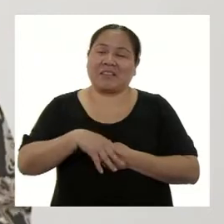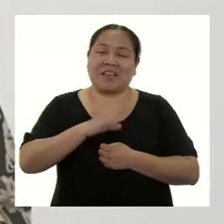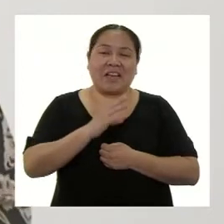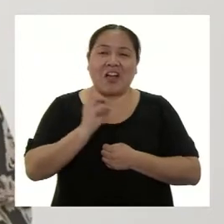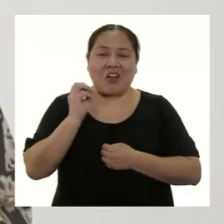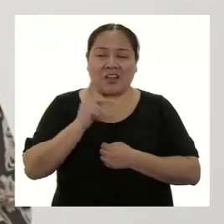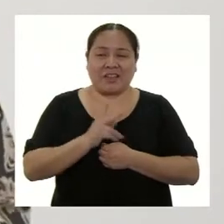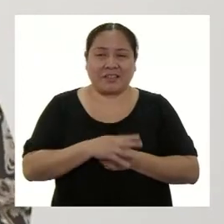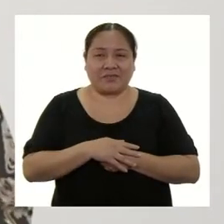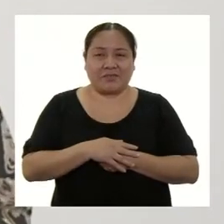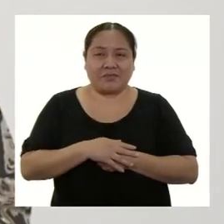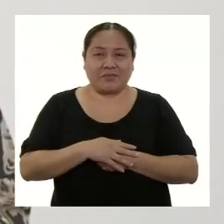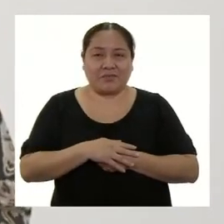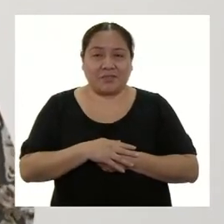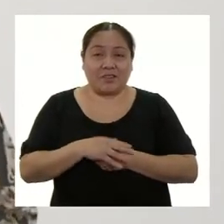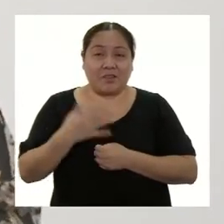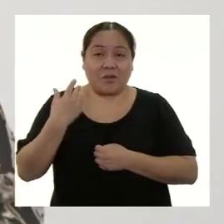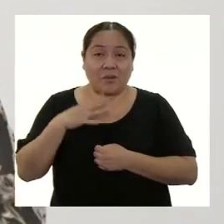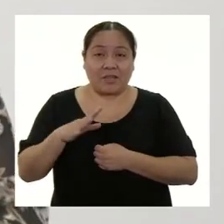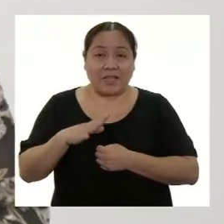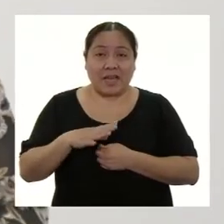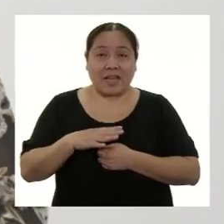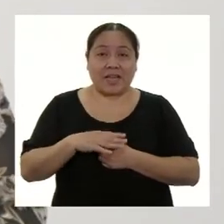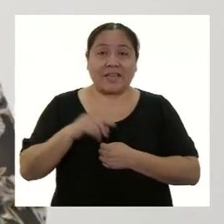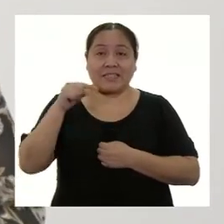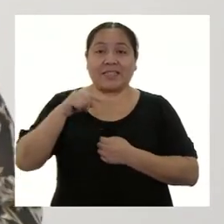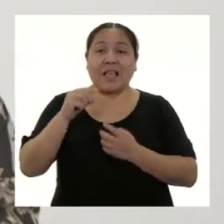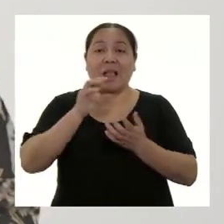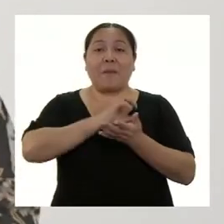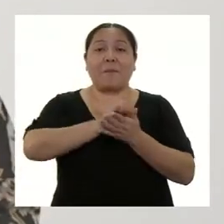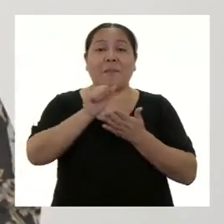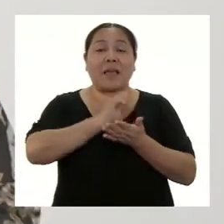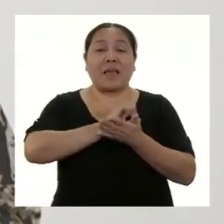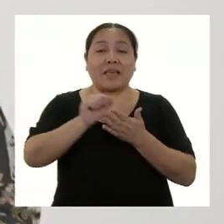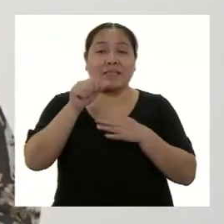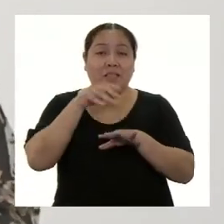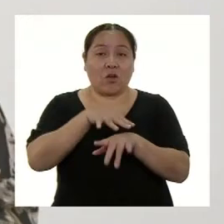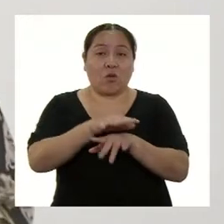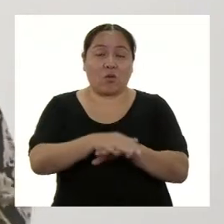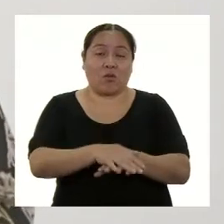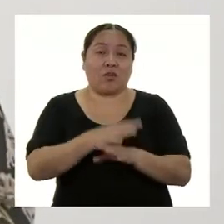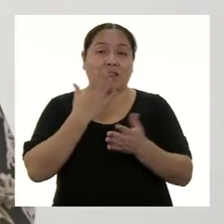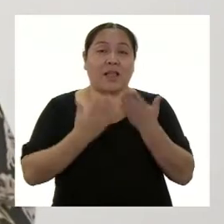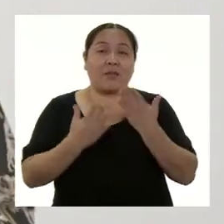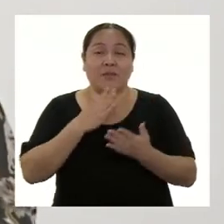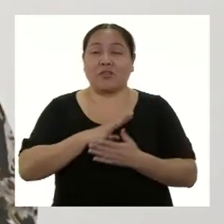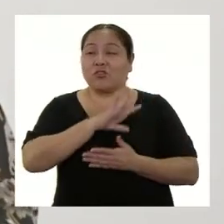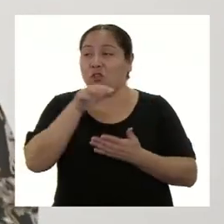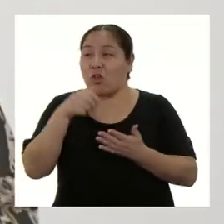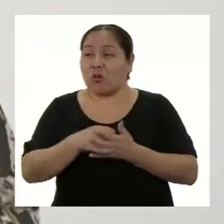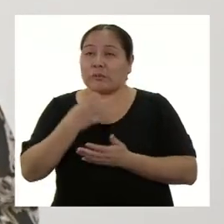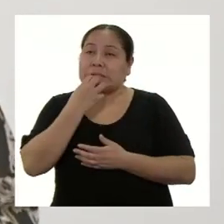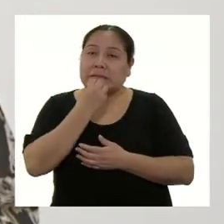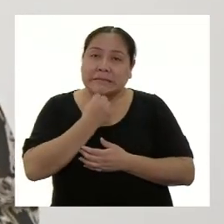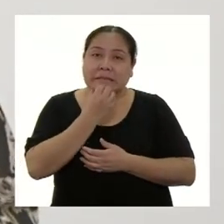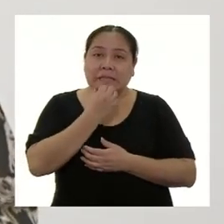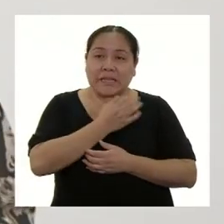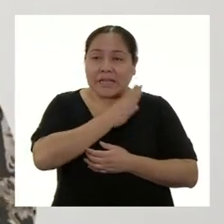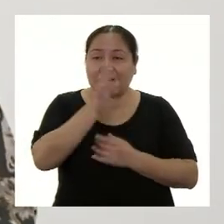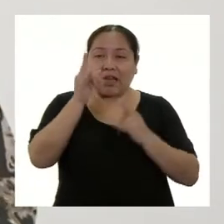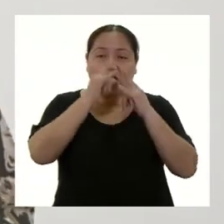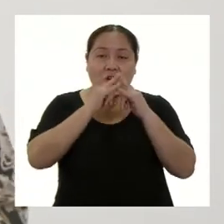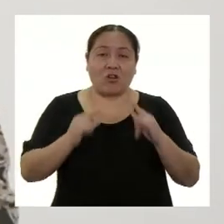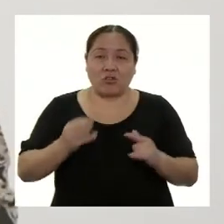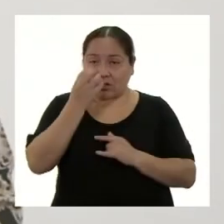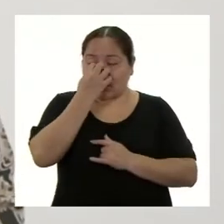Bueno, como ya estamos en pleno mes de julio y seguro todos vamos a extrañar ir a los circos,